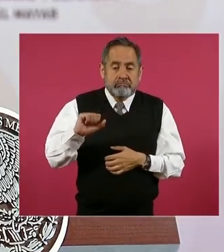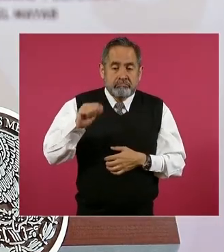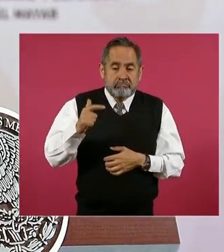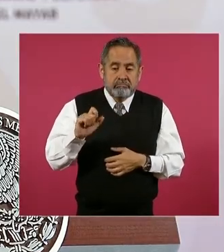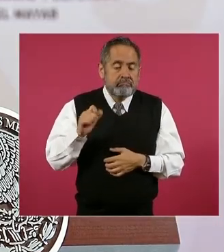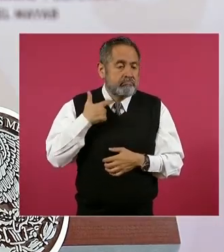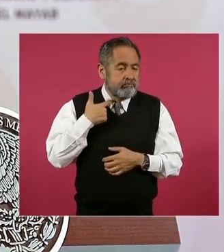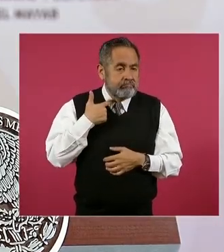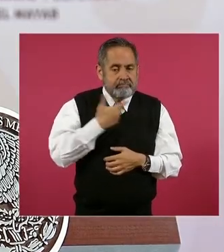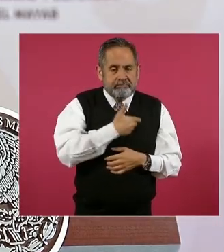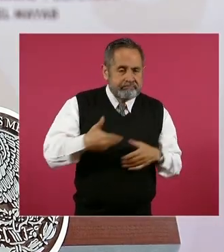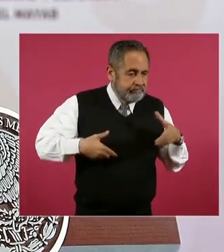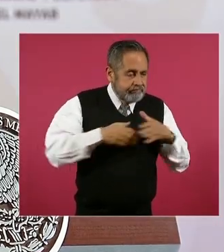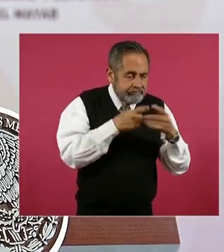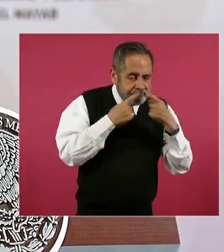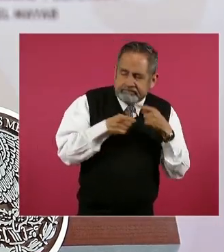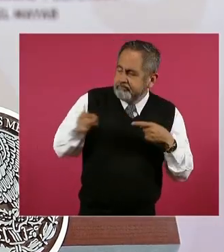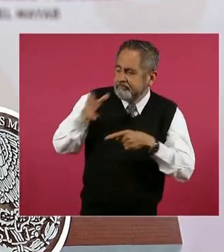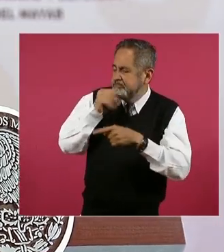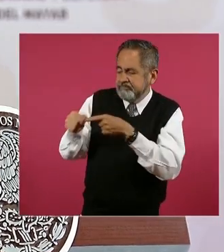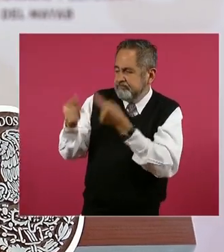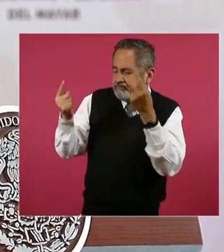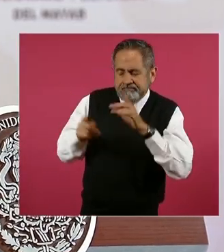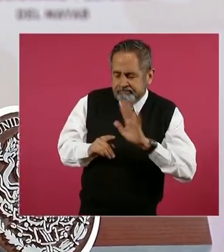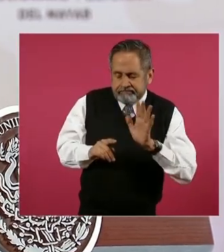Salinas y acá